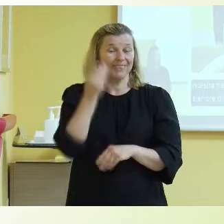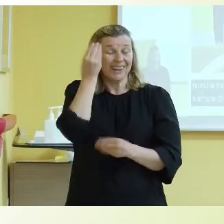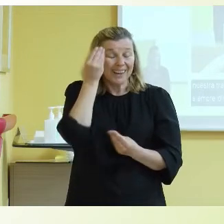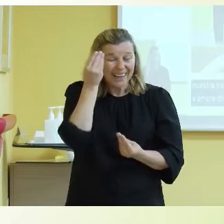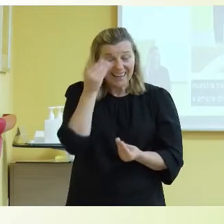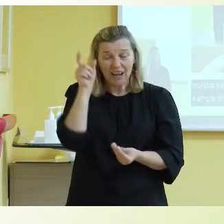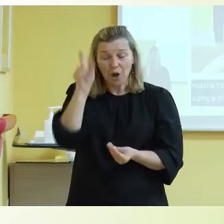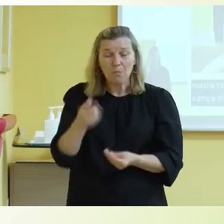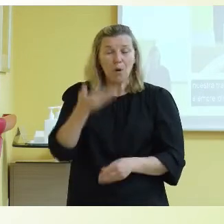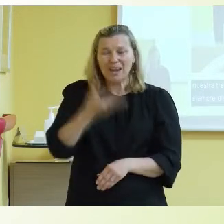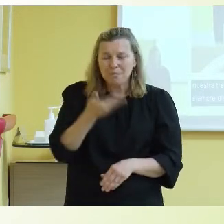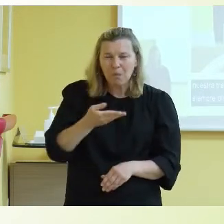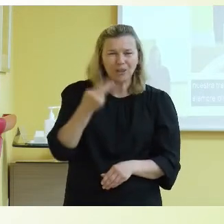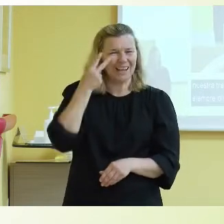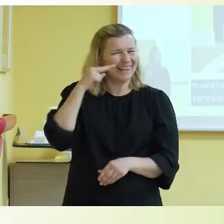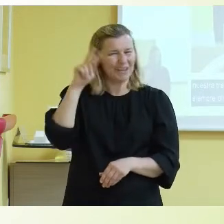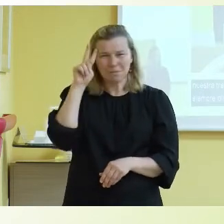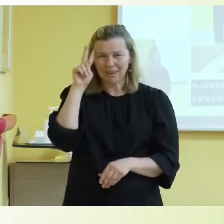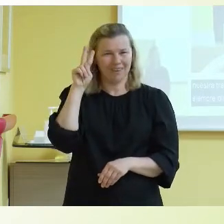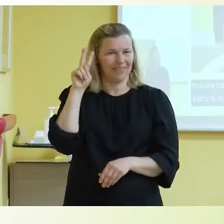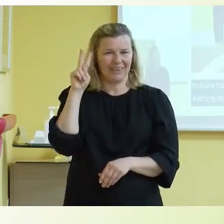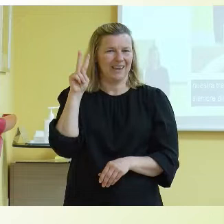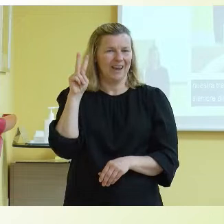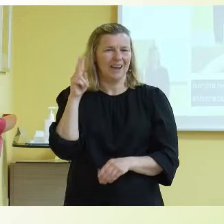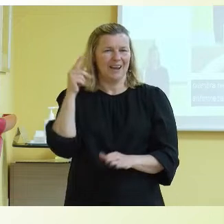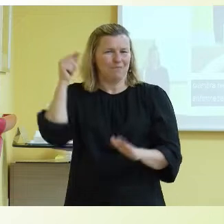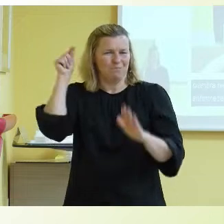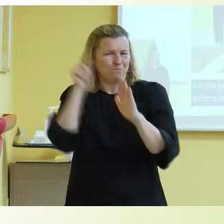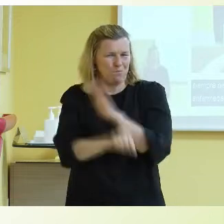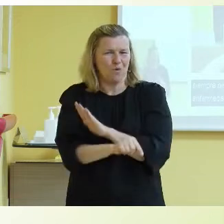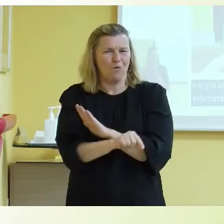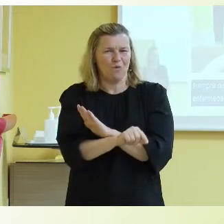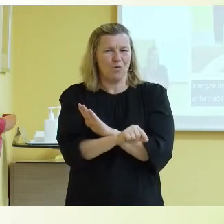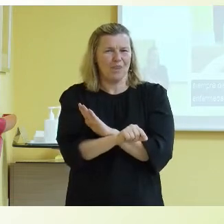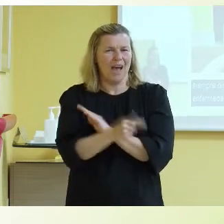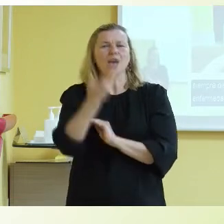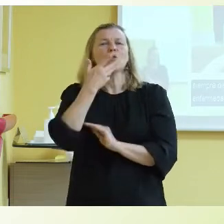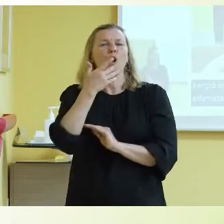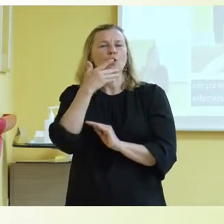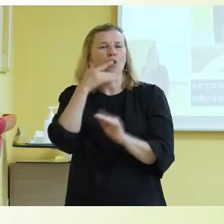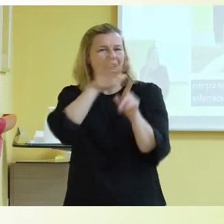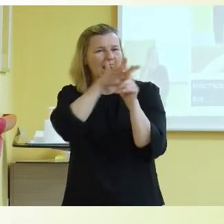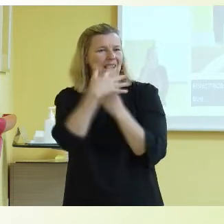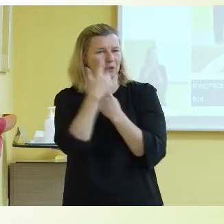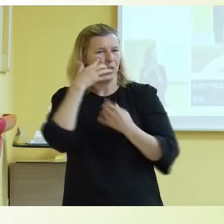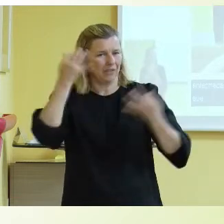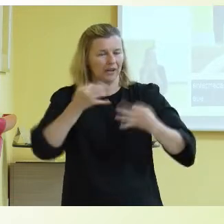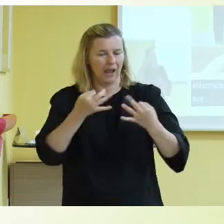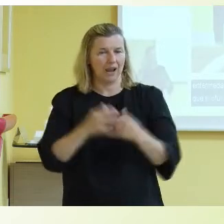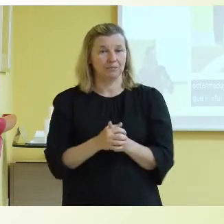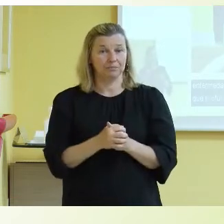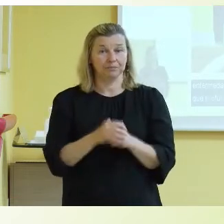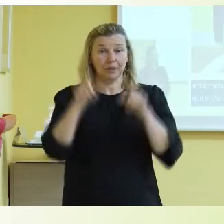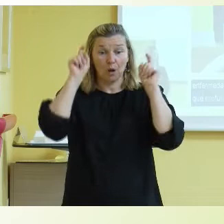importantísimo y experiencia, creo que profunda, de la realidad de las enfermedades raras. Es profesor